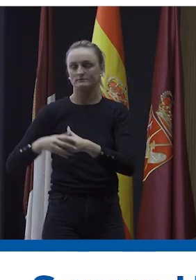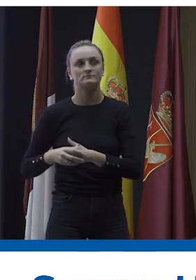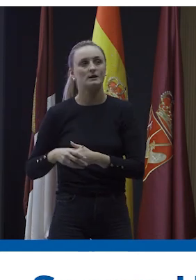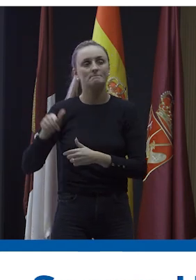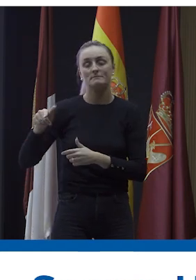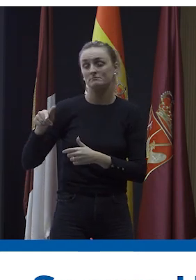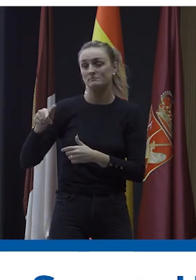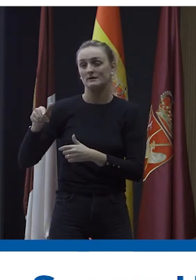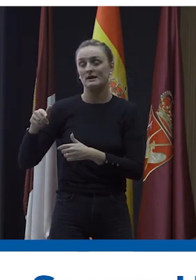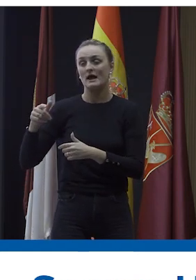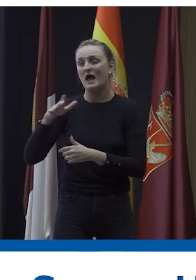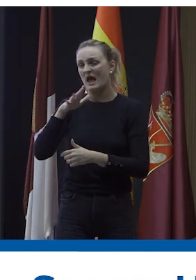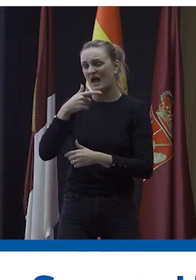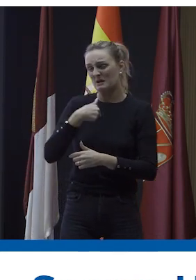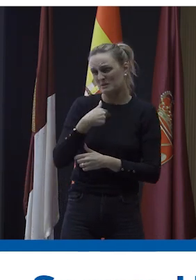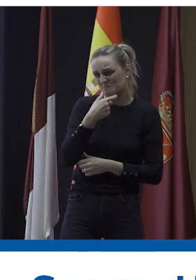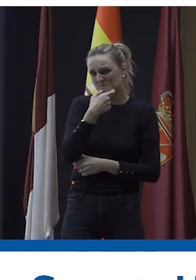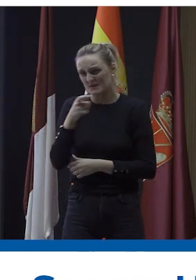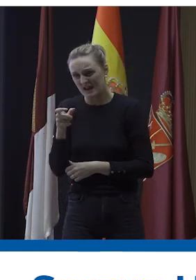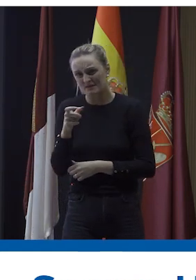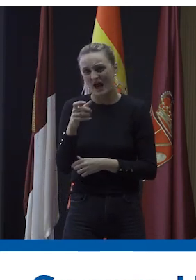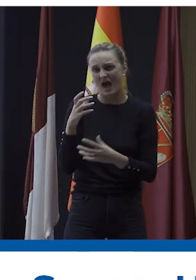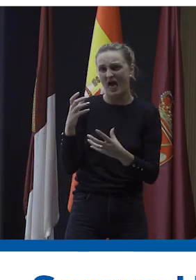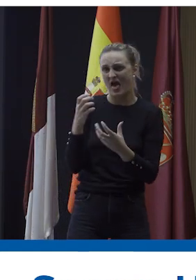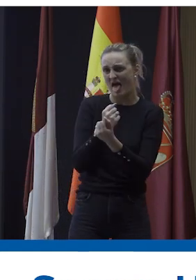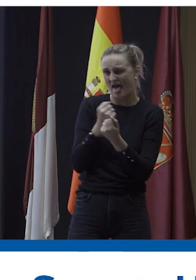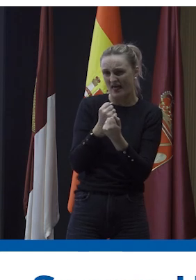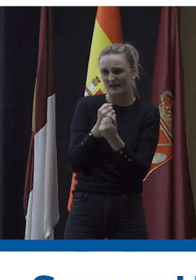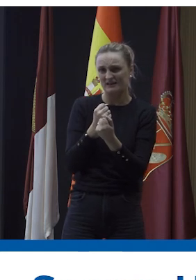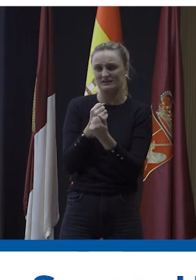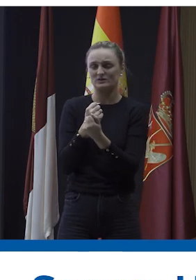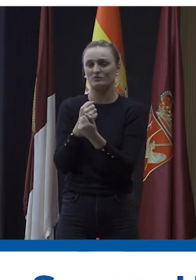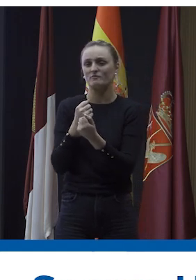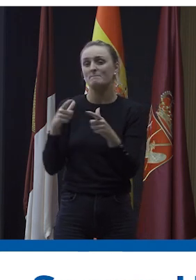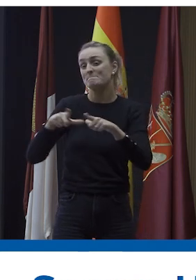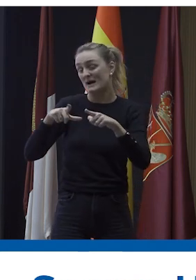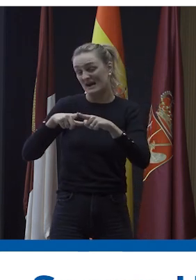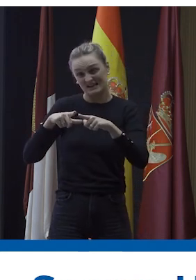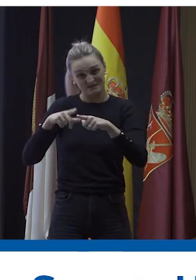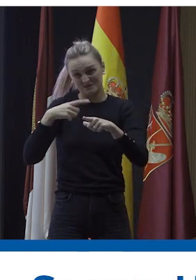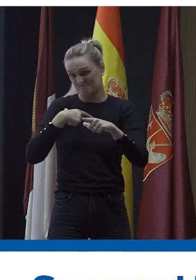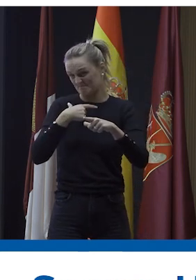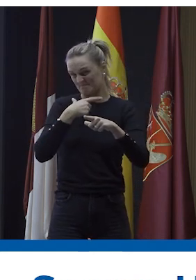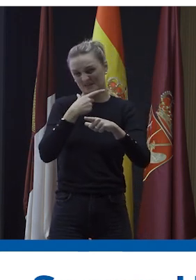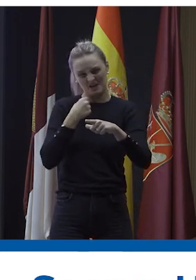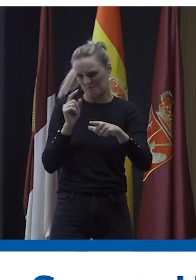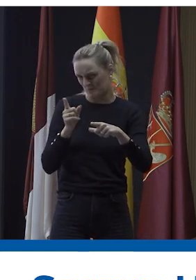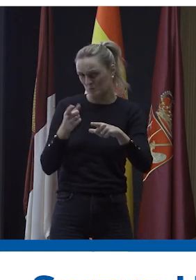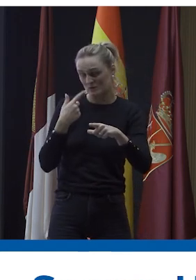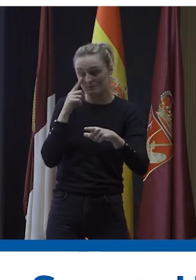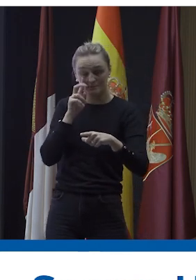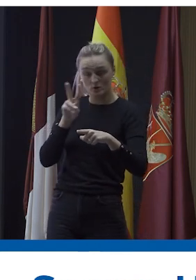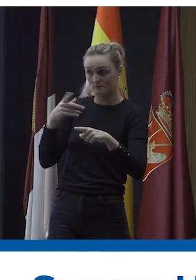mí la palabra atrofia vaginal no me gusta mucho porque parece un poco, pero es un poco involución de los tejidos, ¿vale? Vemos